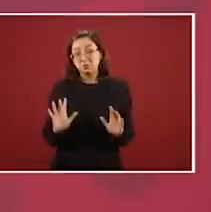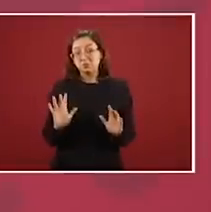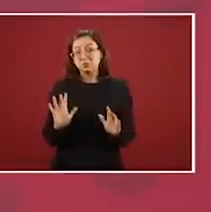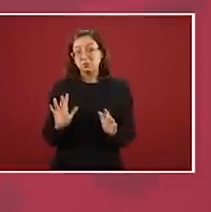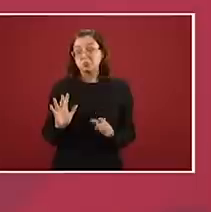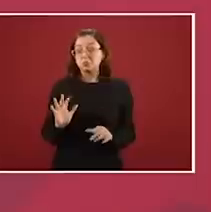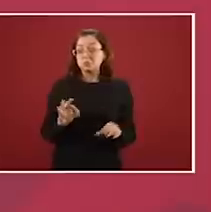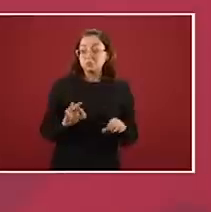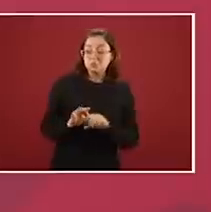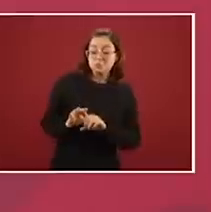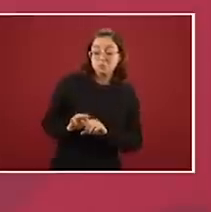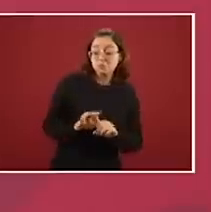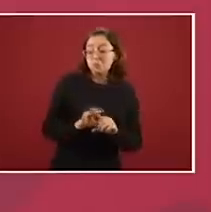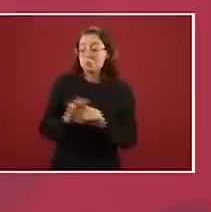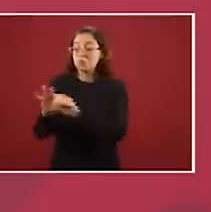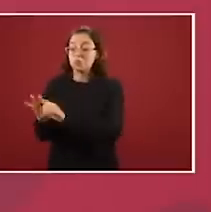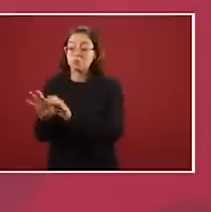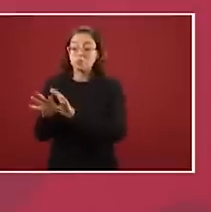sea